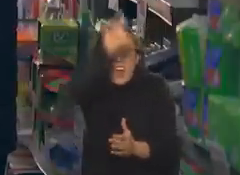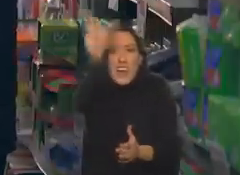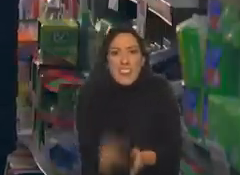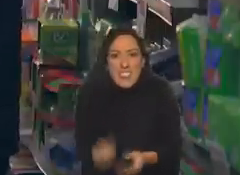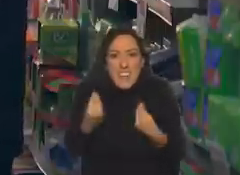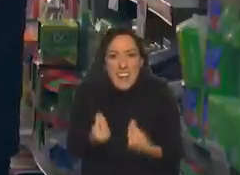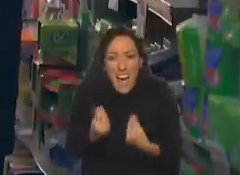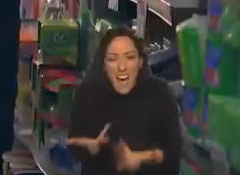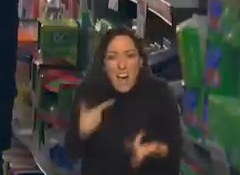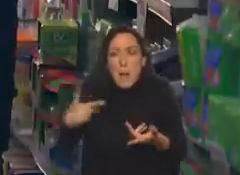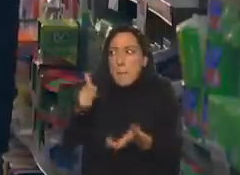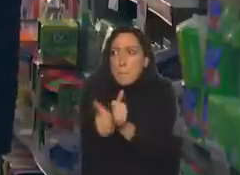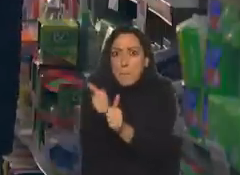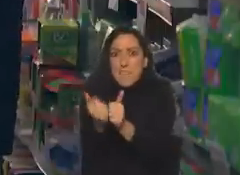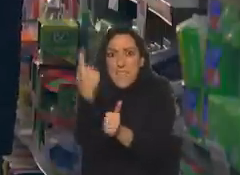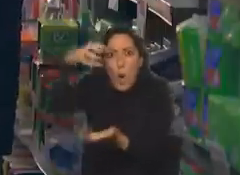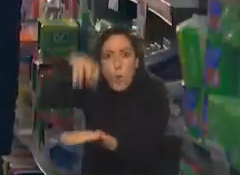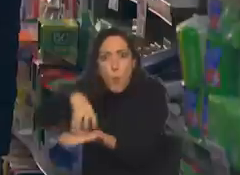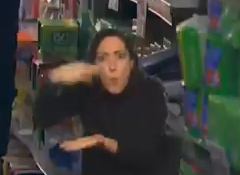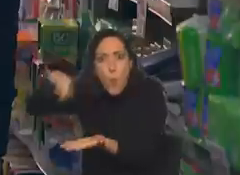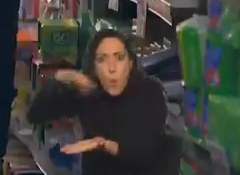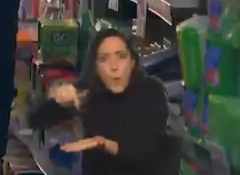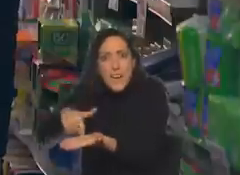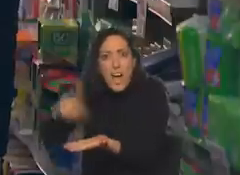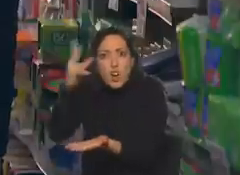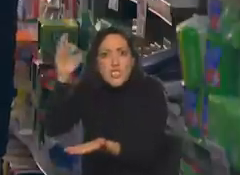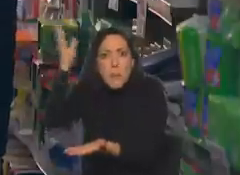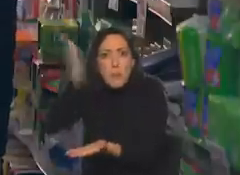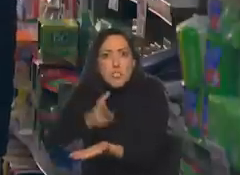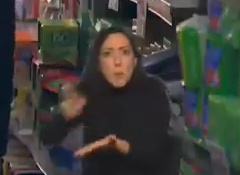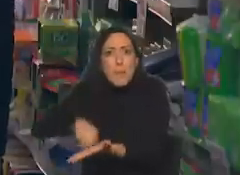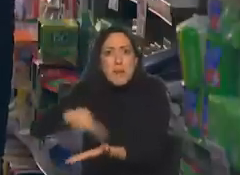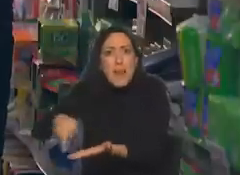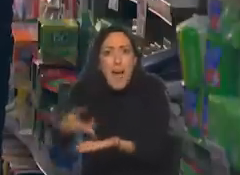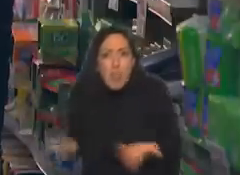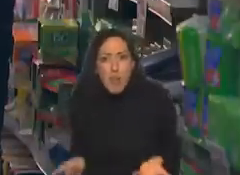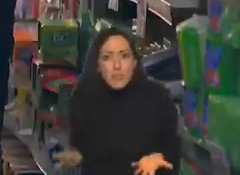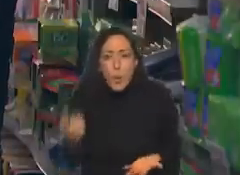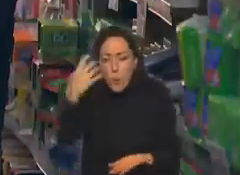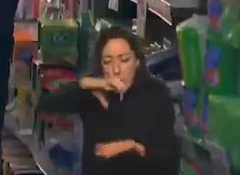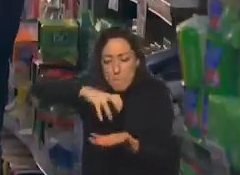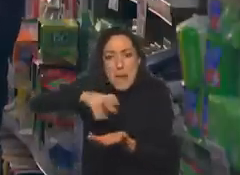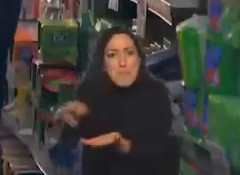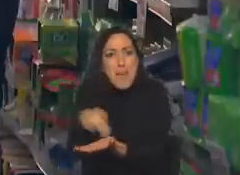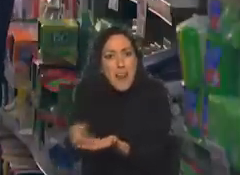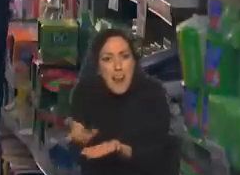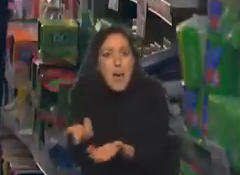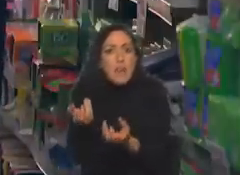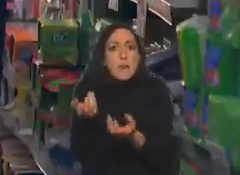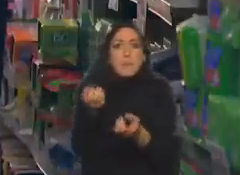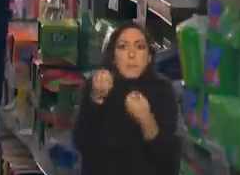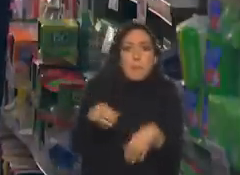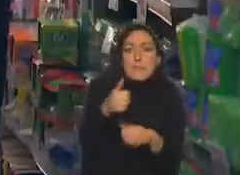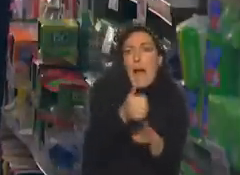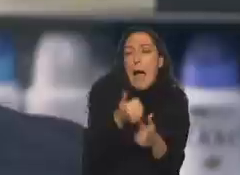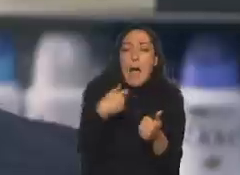Una empresa es la dueña del 80% de las mermeladas. Y usted puede ver que una mermelada empieza con A, la